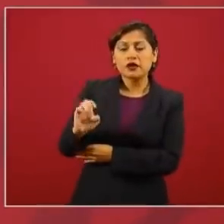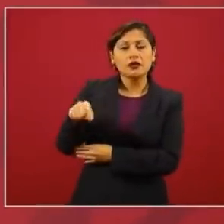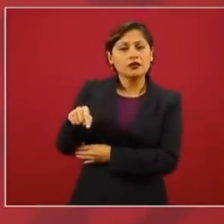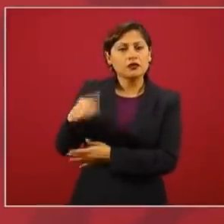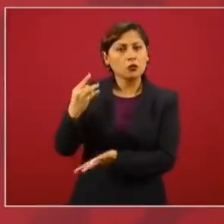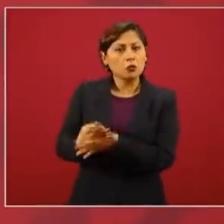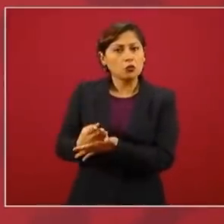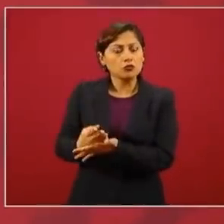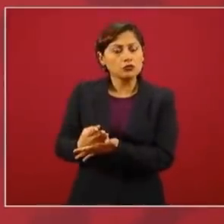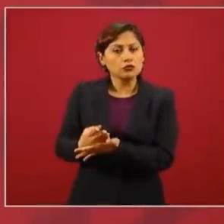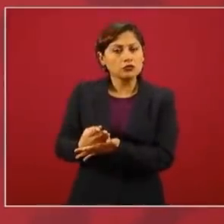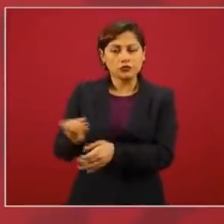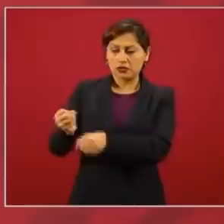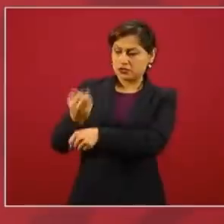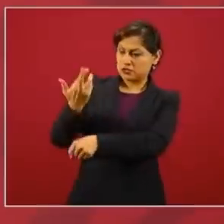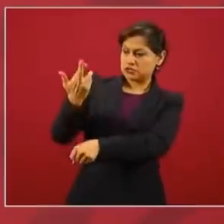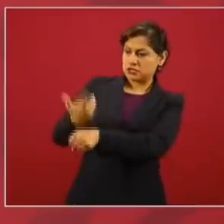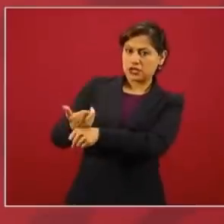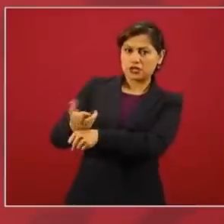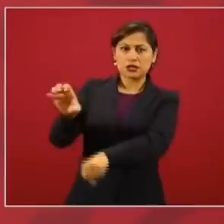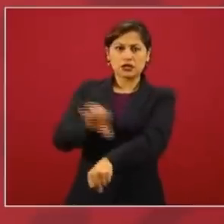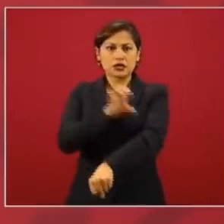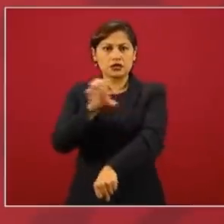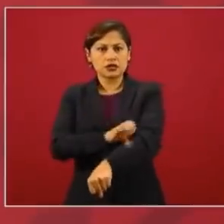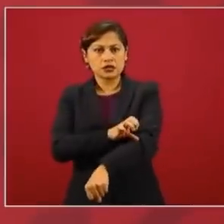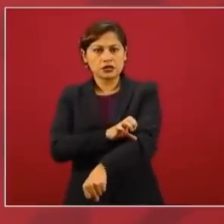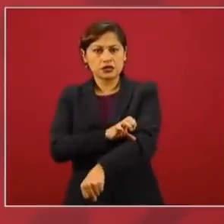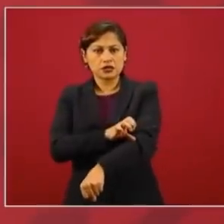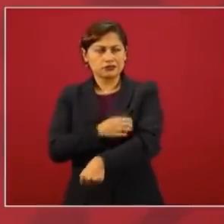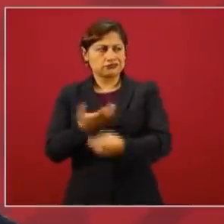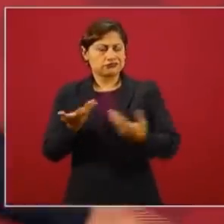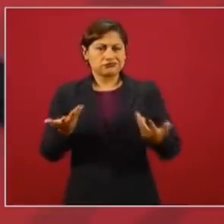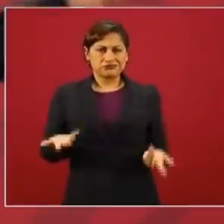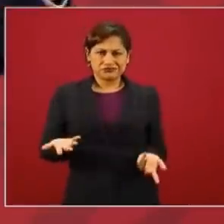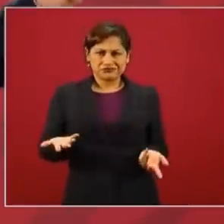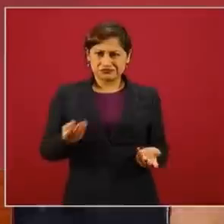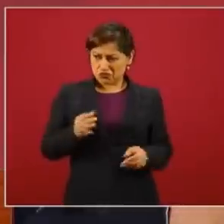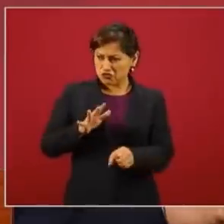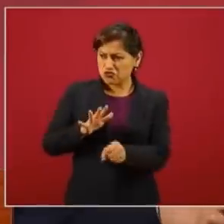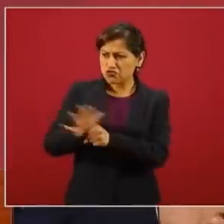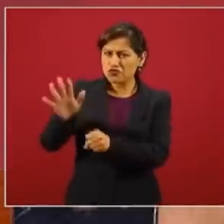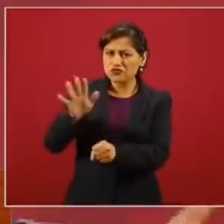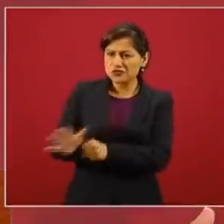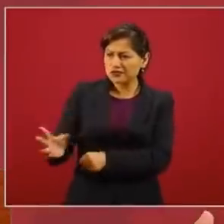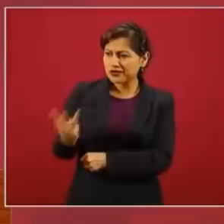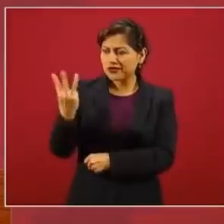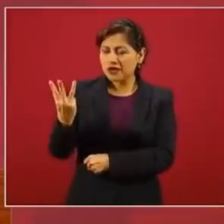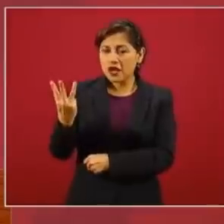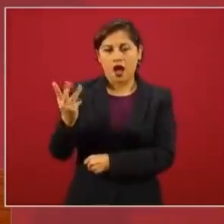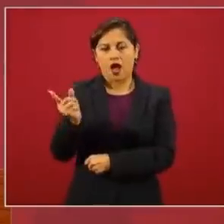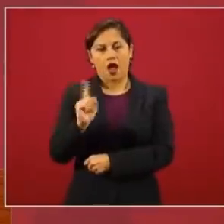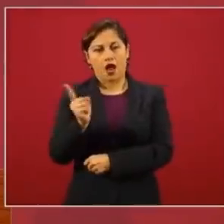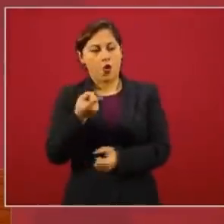la Secretaría de Energía, crear 5 organismos?